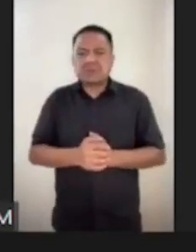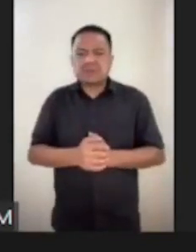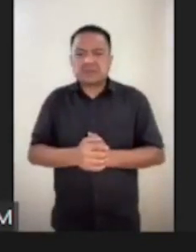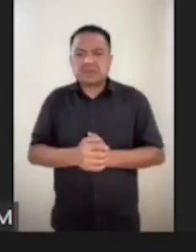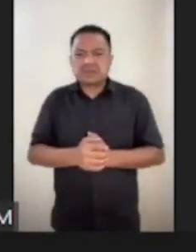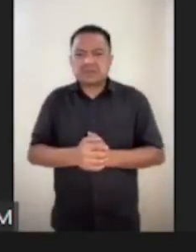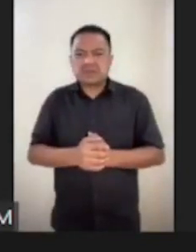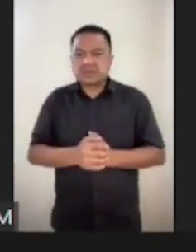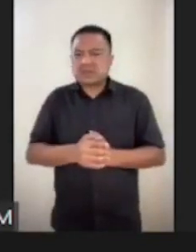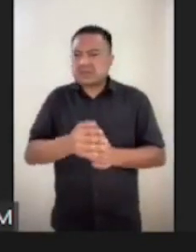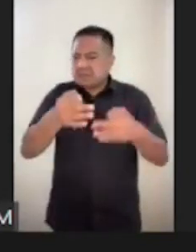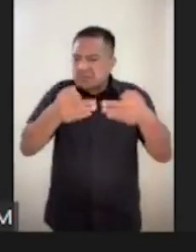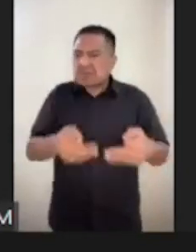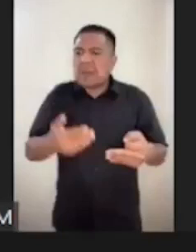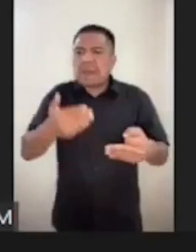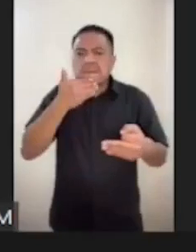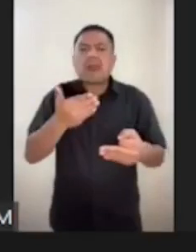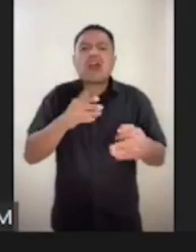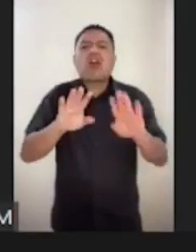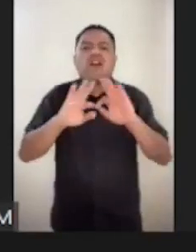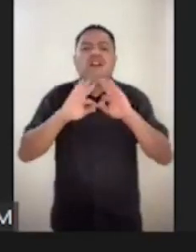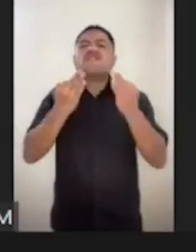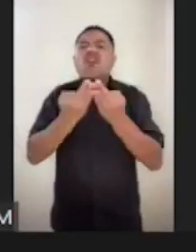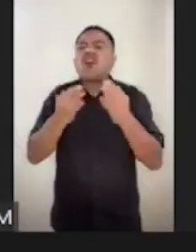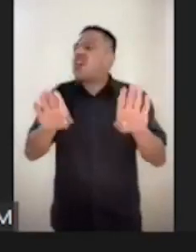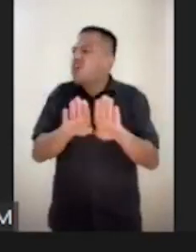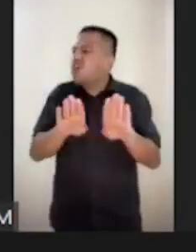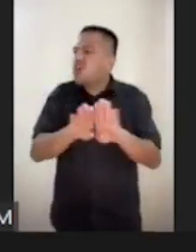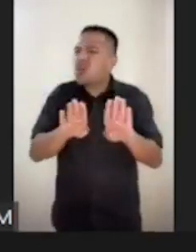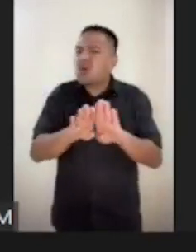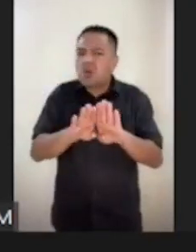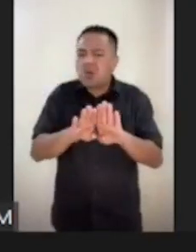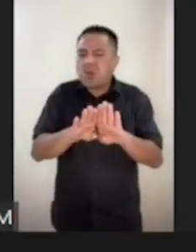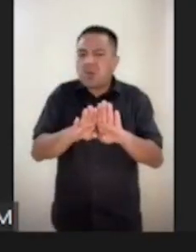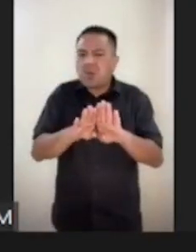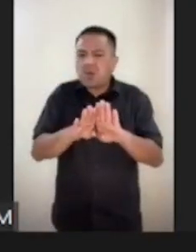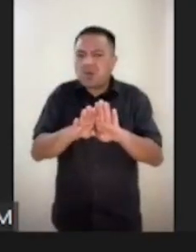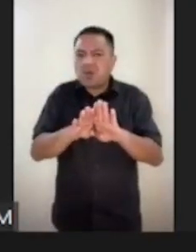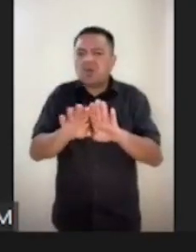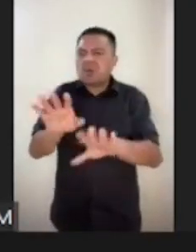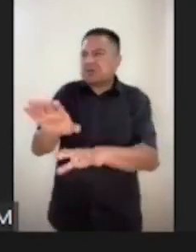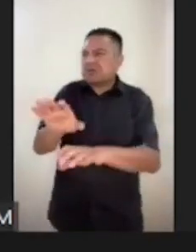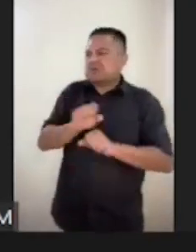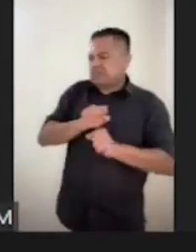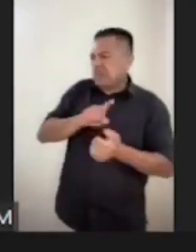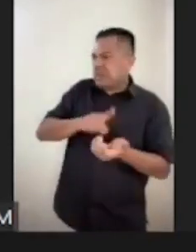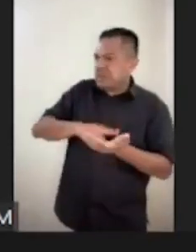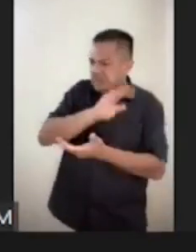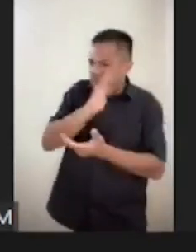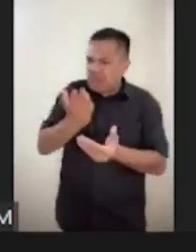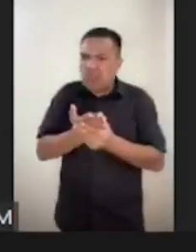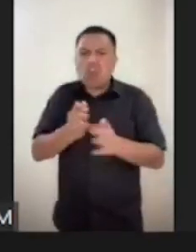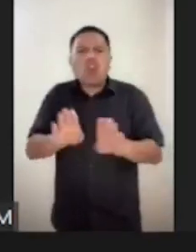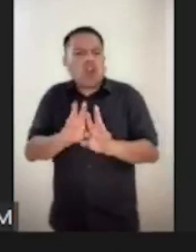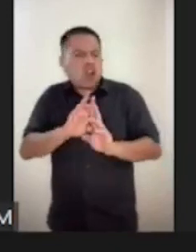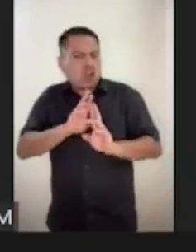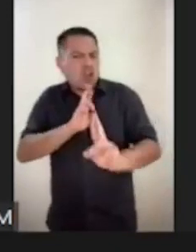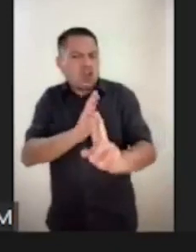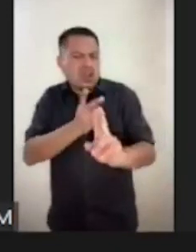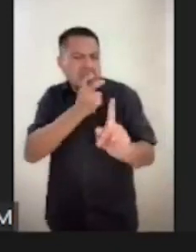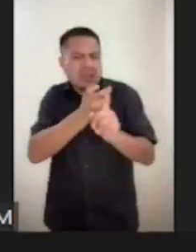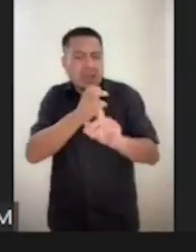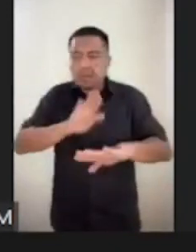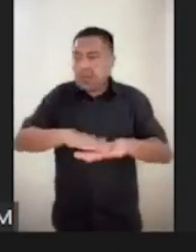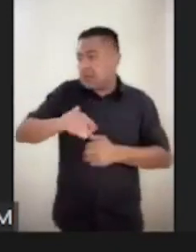digamos, acertado la forma para cómo concibió el expediente, de cómo resolvió. Está muy